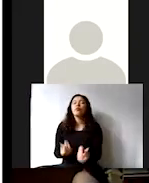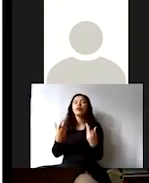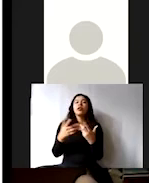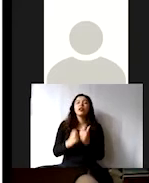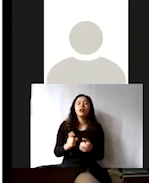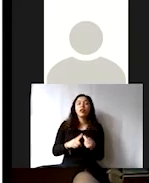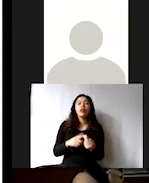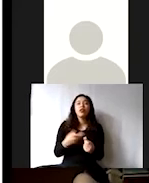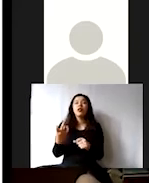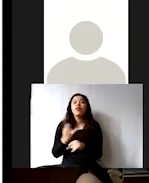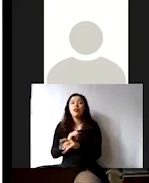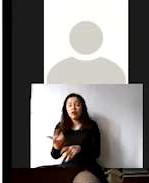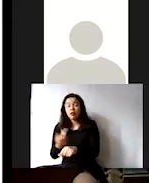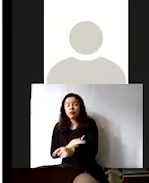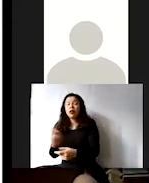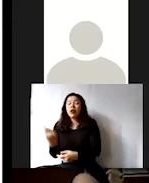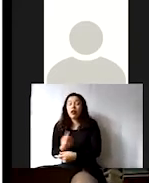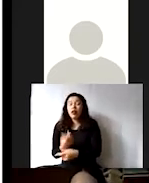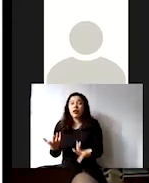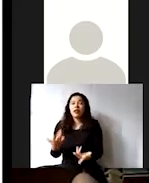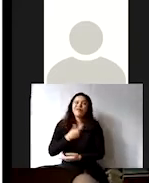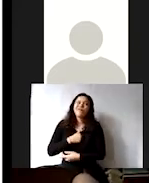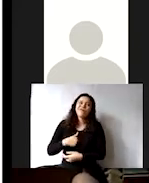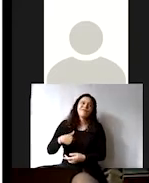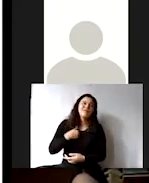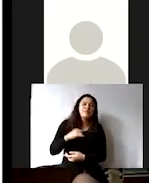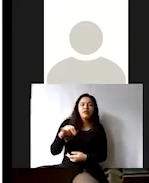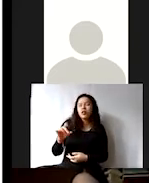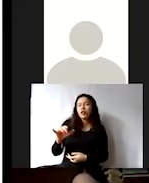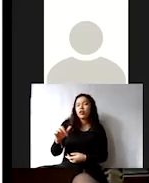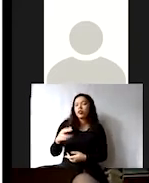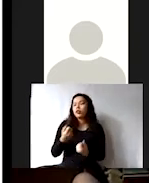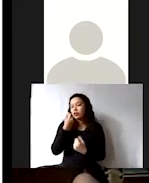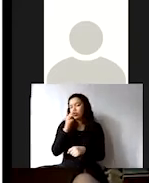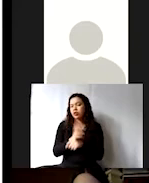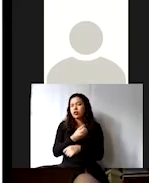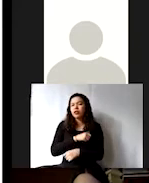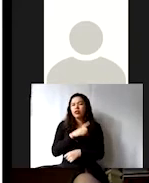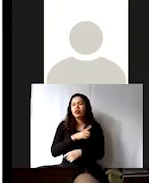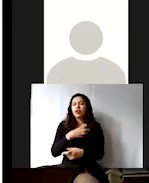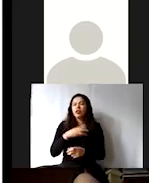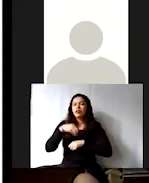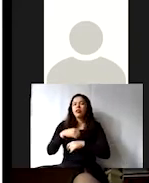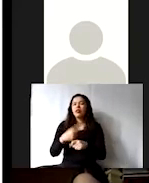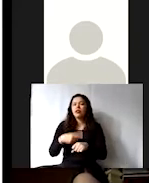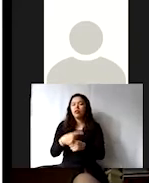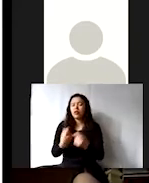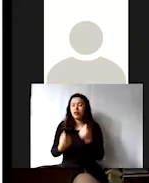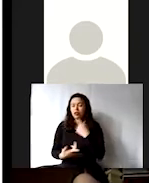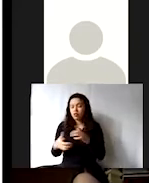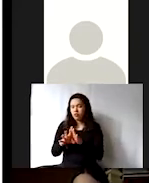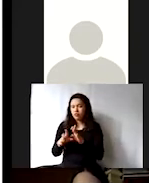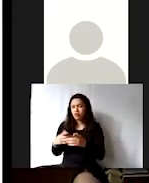ella? Porque lamentablemente los indicadores de la Secretaría de Salud no contemplan ciertas enfermedades